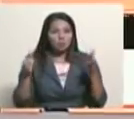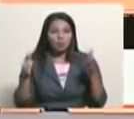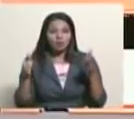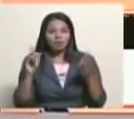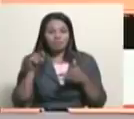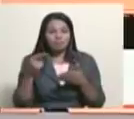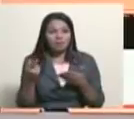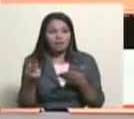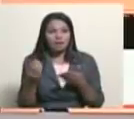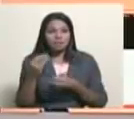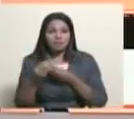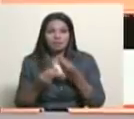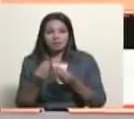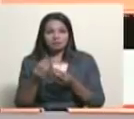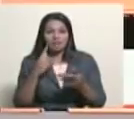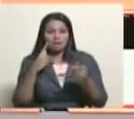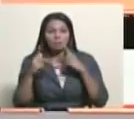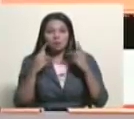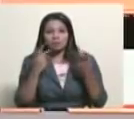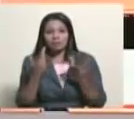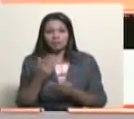y del hacer político.